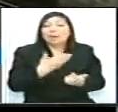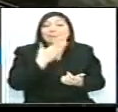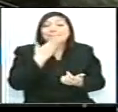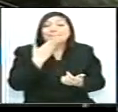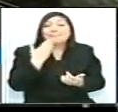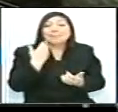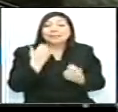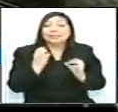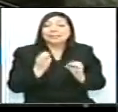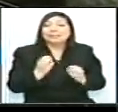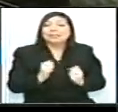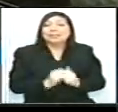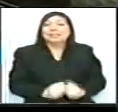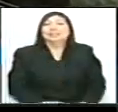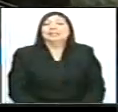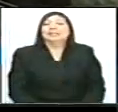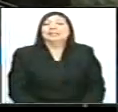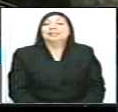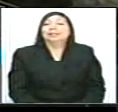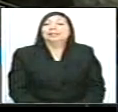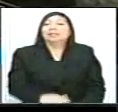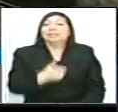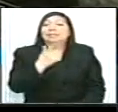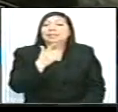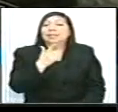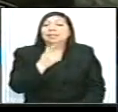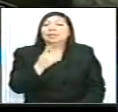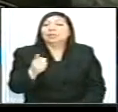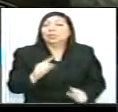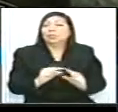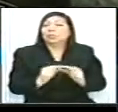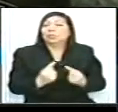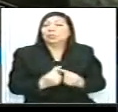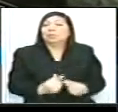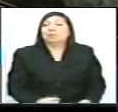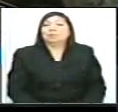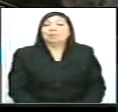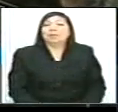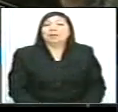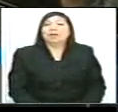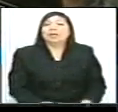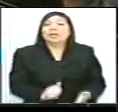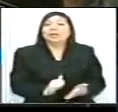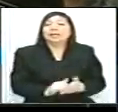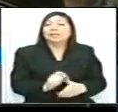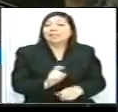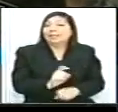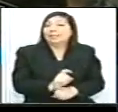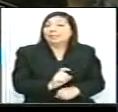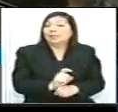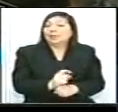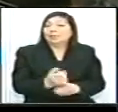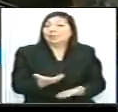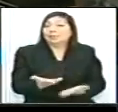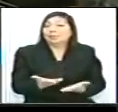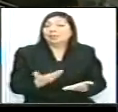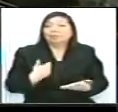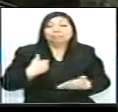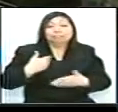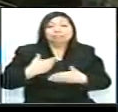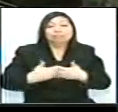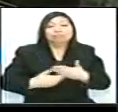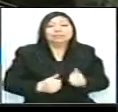mejorado considerablemente la calidad de agua de nuestros sectores. En lo que es educación, se